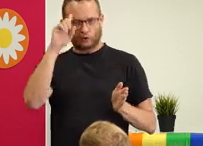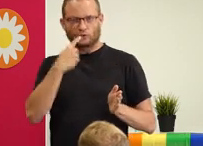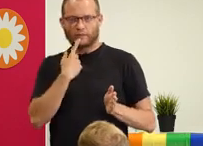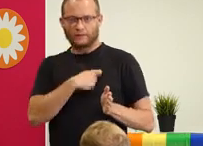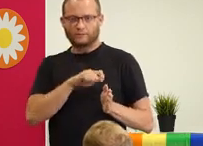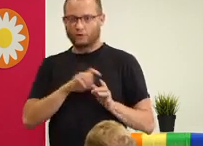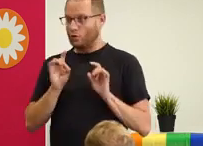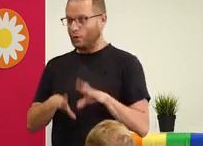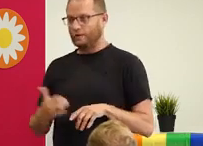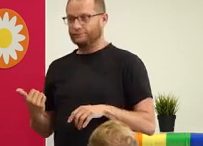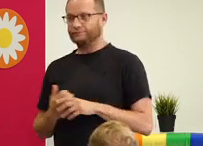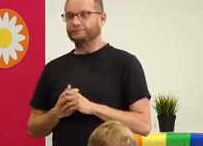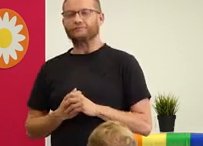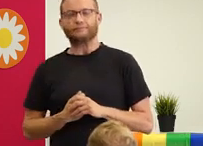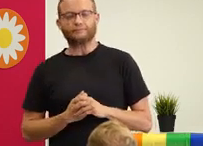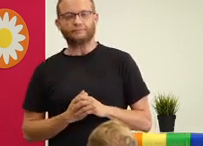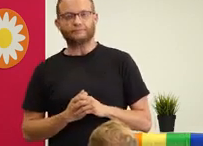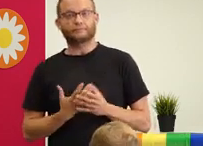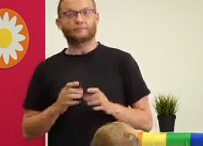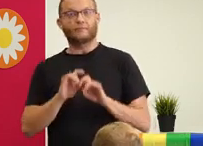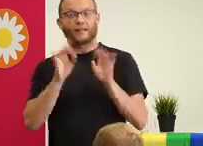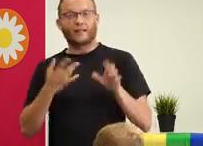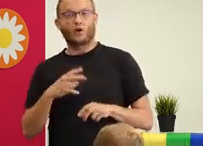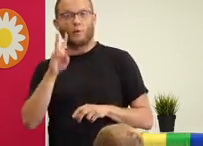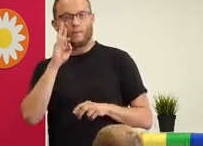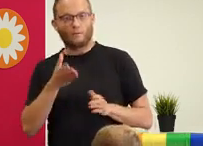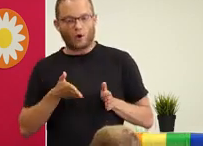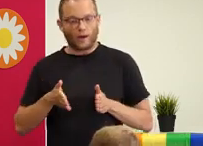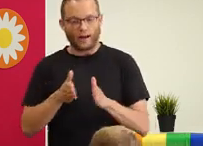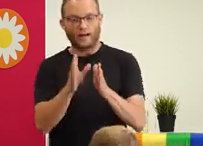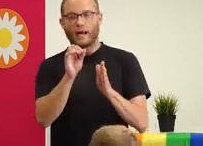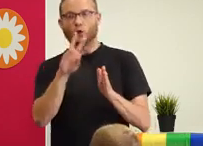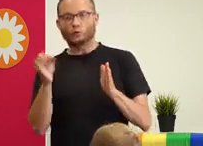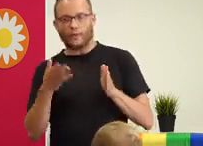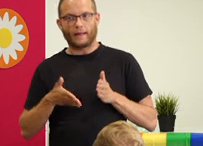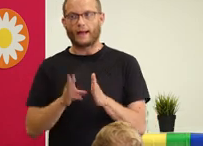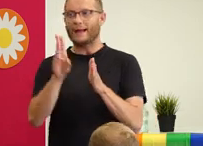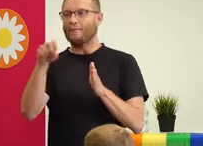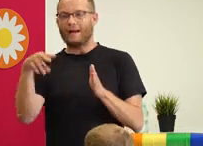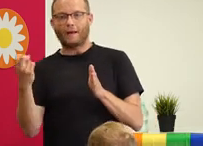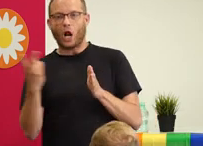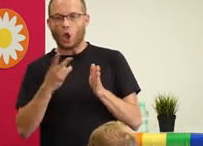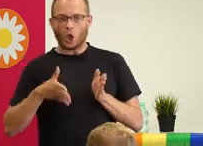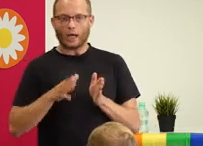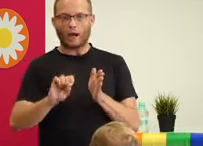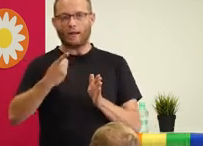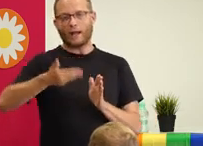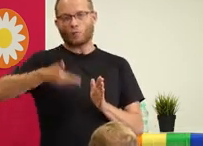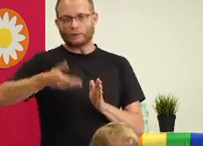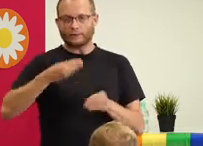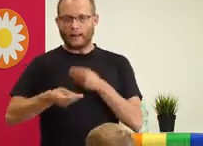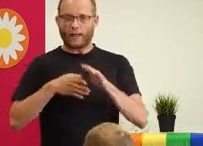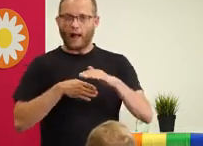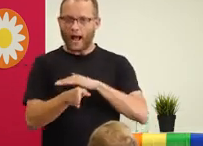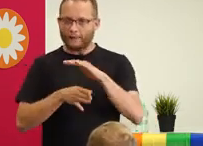¿no? Suez, ¿no? Sí. Y claro, si vemos Canal Suez tanto con el Canal de Panamá, son los dos más importantes accesos